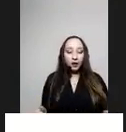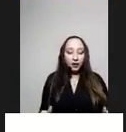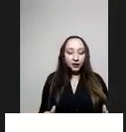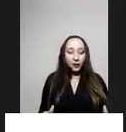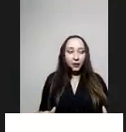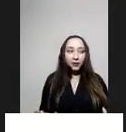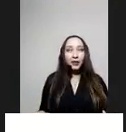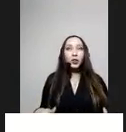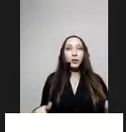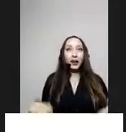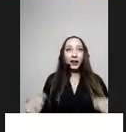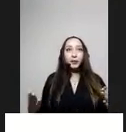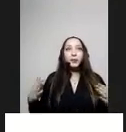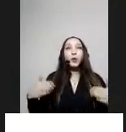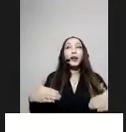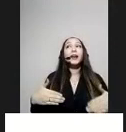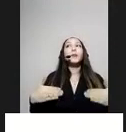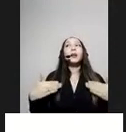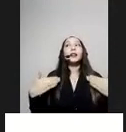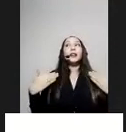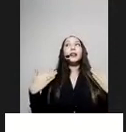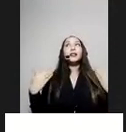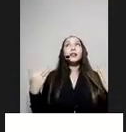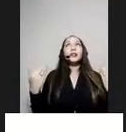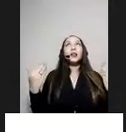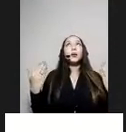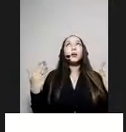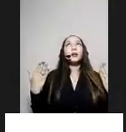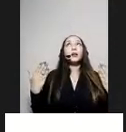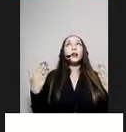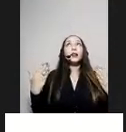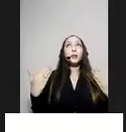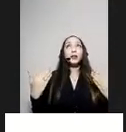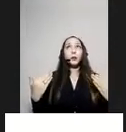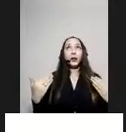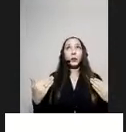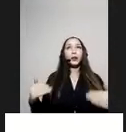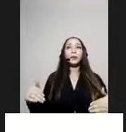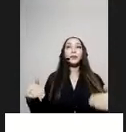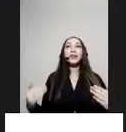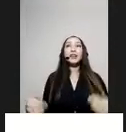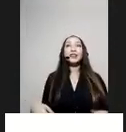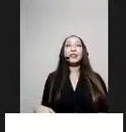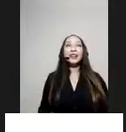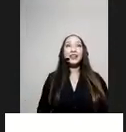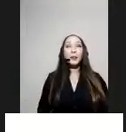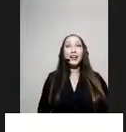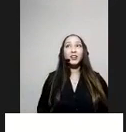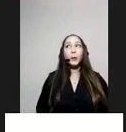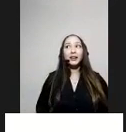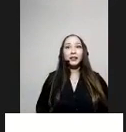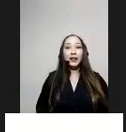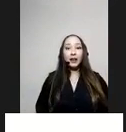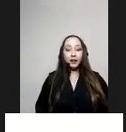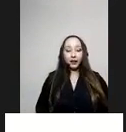y simplemente tomar aire por la nariz y botarlo lentamente por la boca. Tiene que hacer la